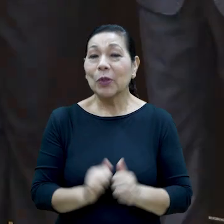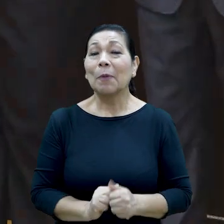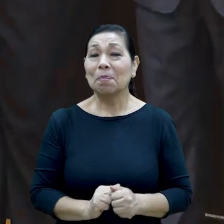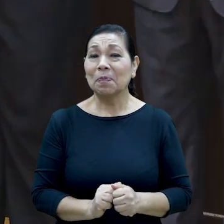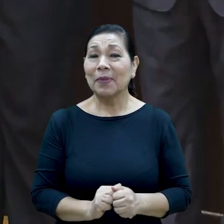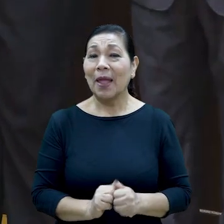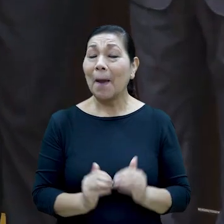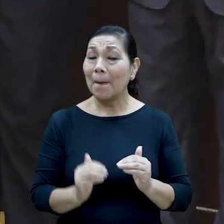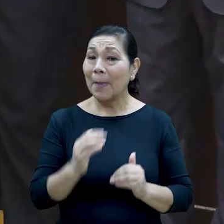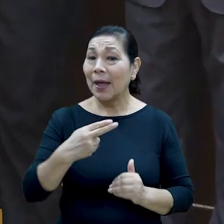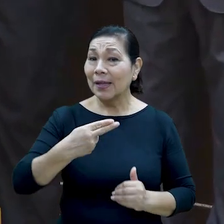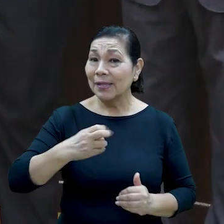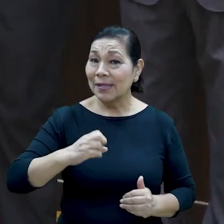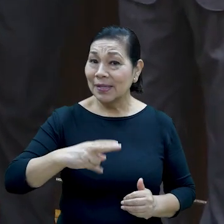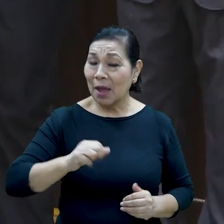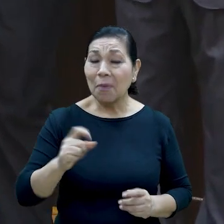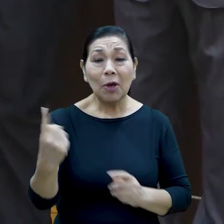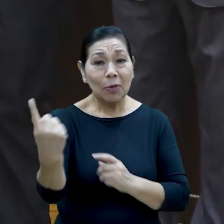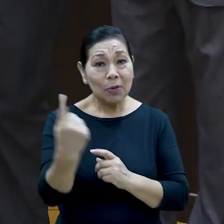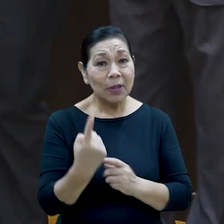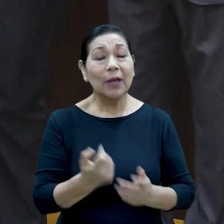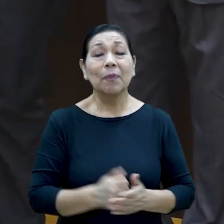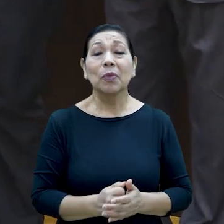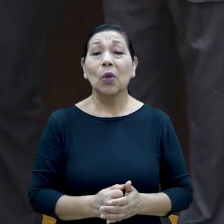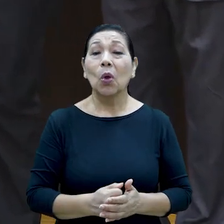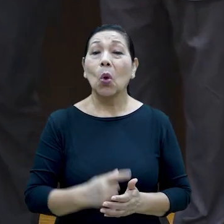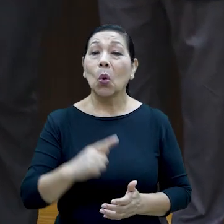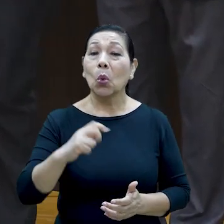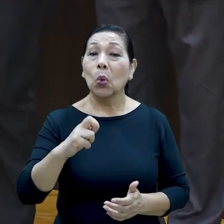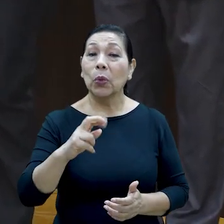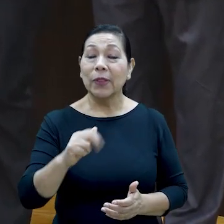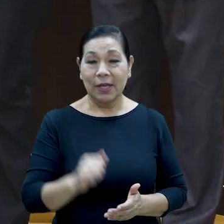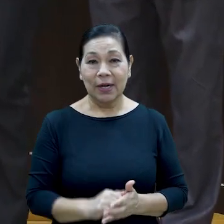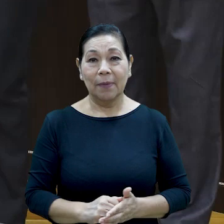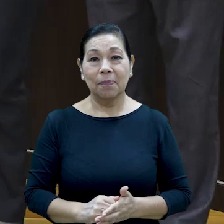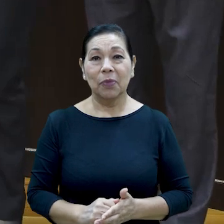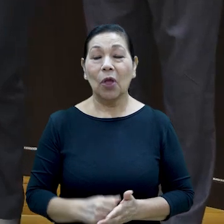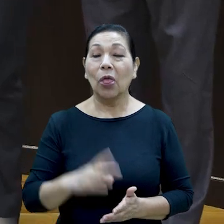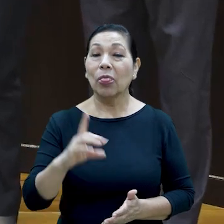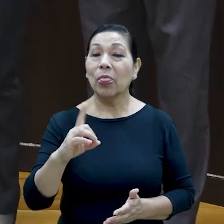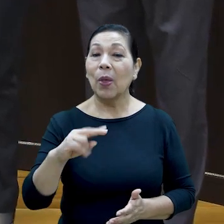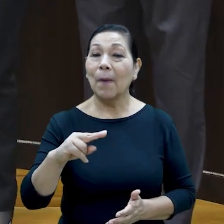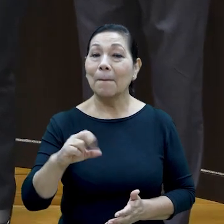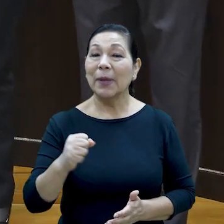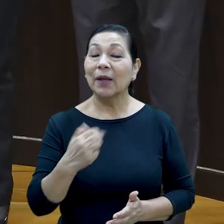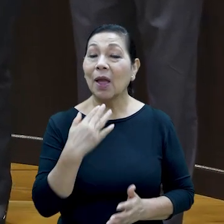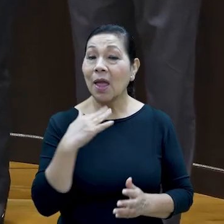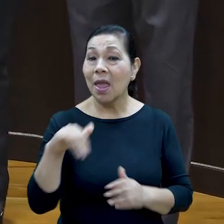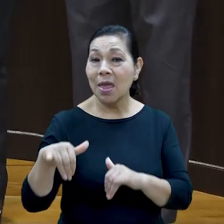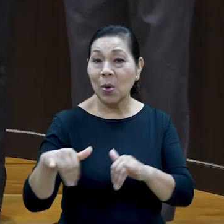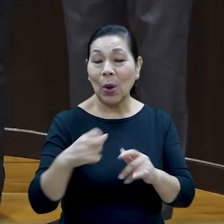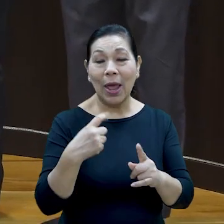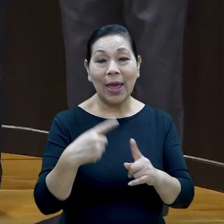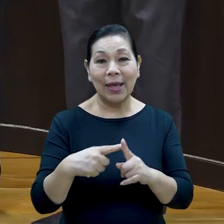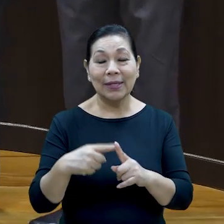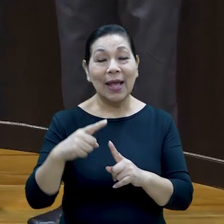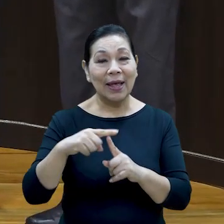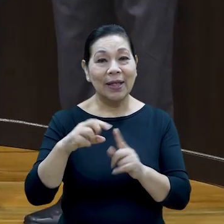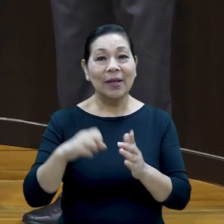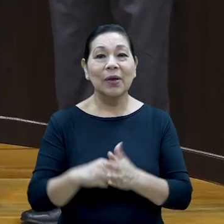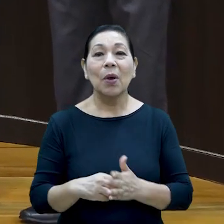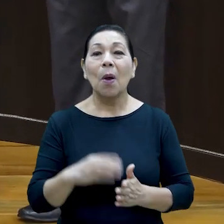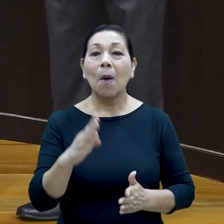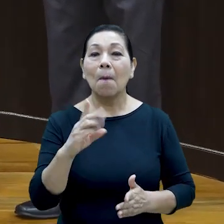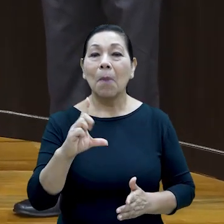académico. Además del magistrado Hernández Chávez, participaron los magistrados Gustavo Gutiérrez Tixe y Helder Domínguez Haro, al igual que el expresidente del